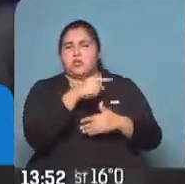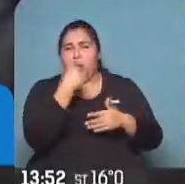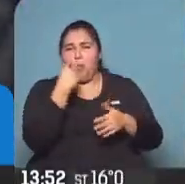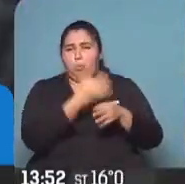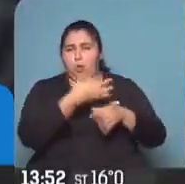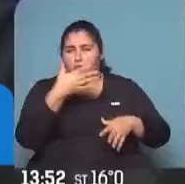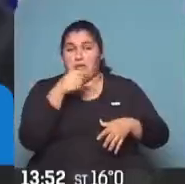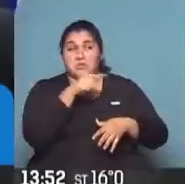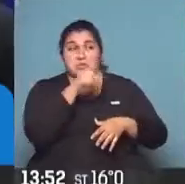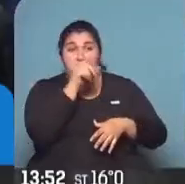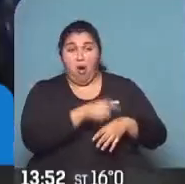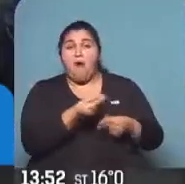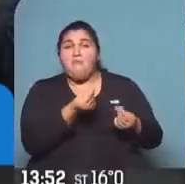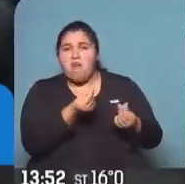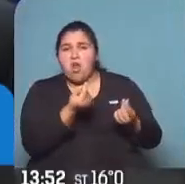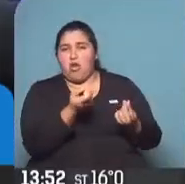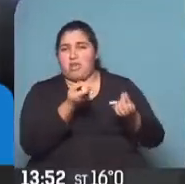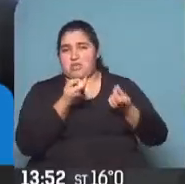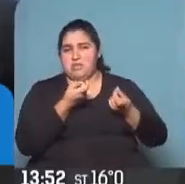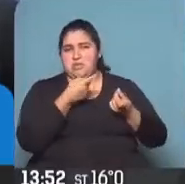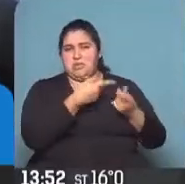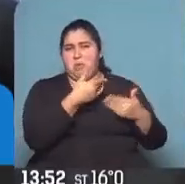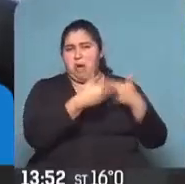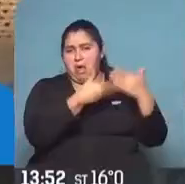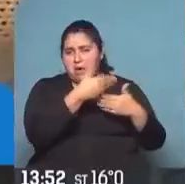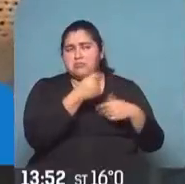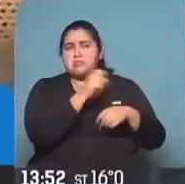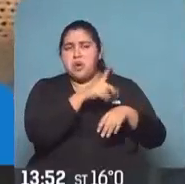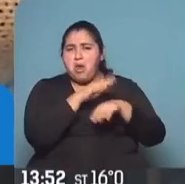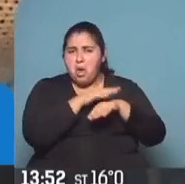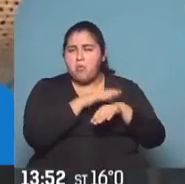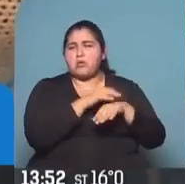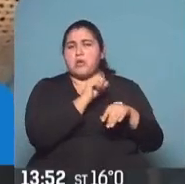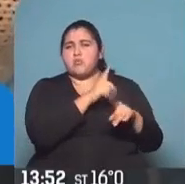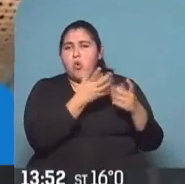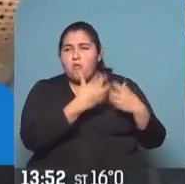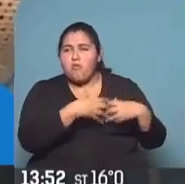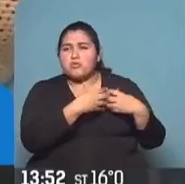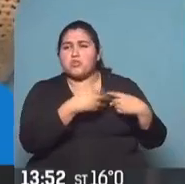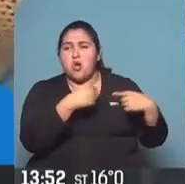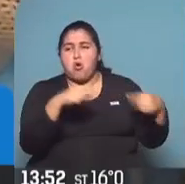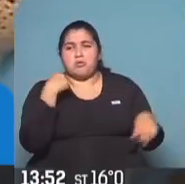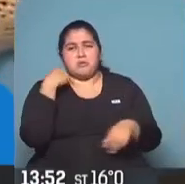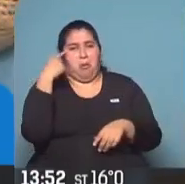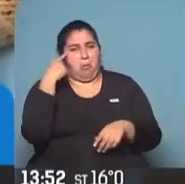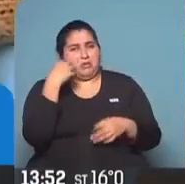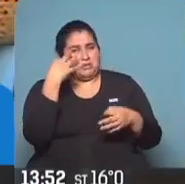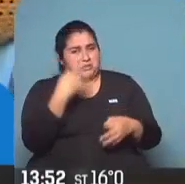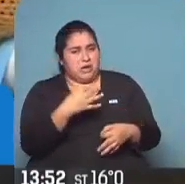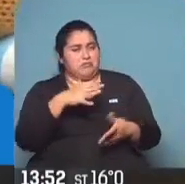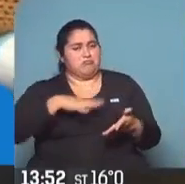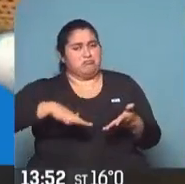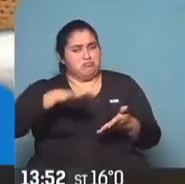y valores necesarios para el ejercicio responsable de sus funciones con consciencia ciudadana